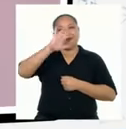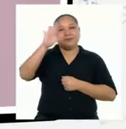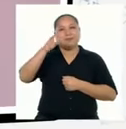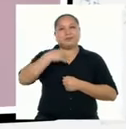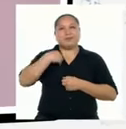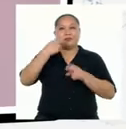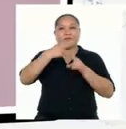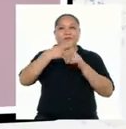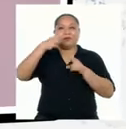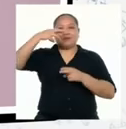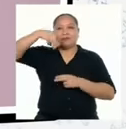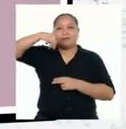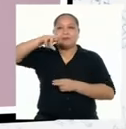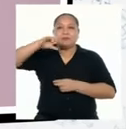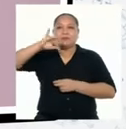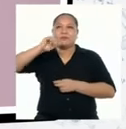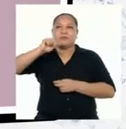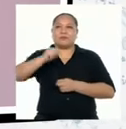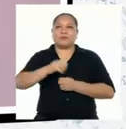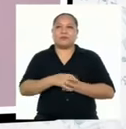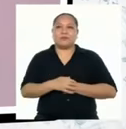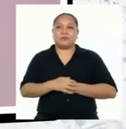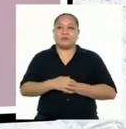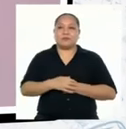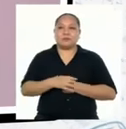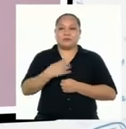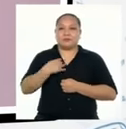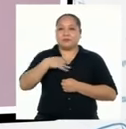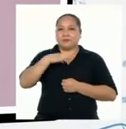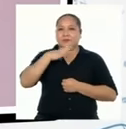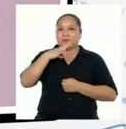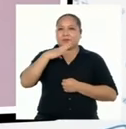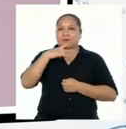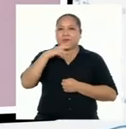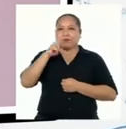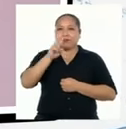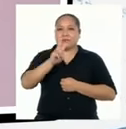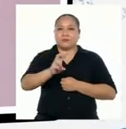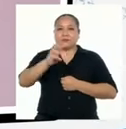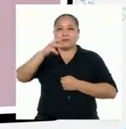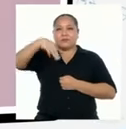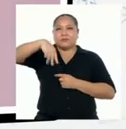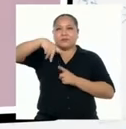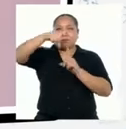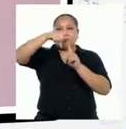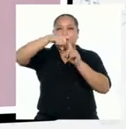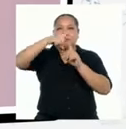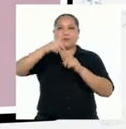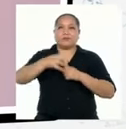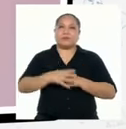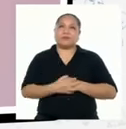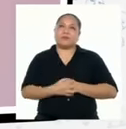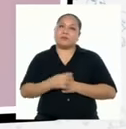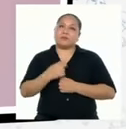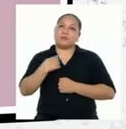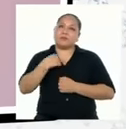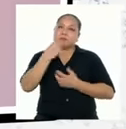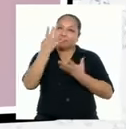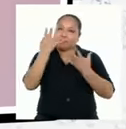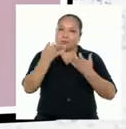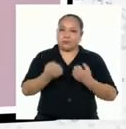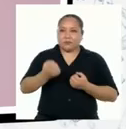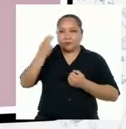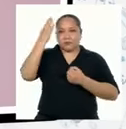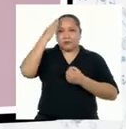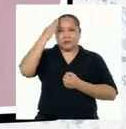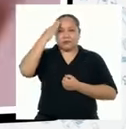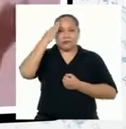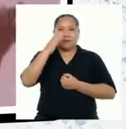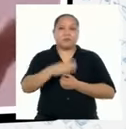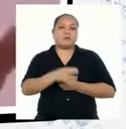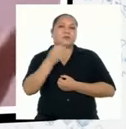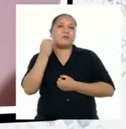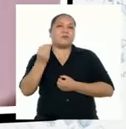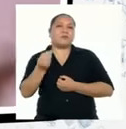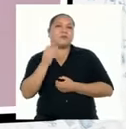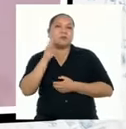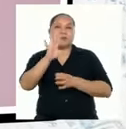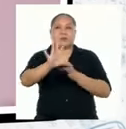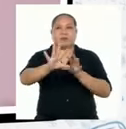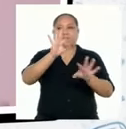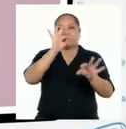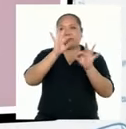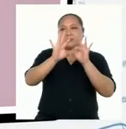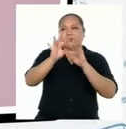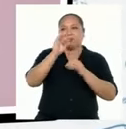Hola, yo soy María y les hablo desde Villa María del Triunfo. Lo que yo quisiera saber es por qué has